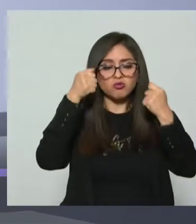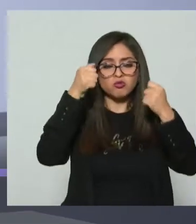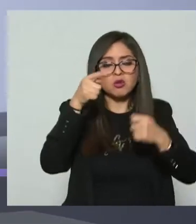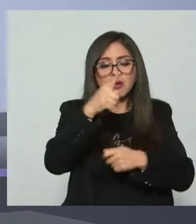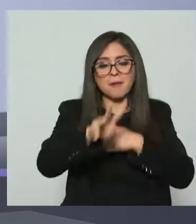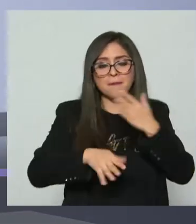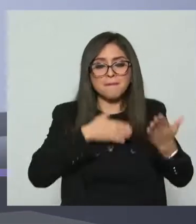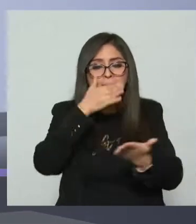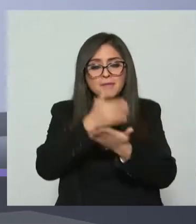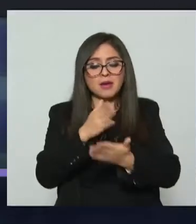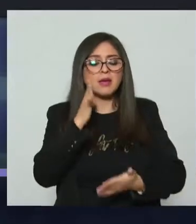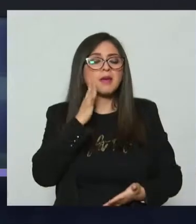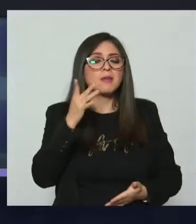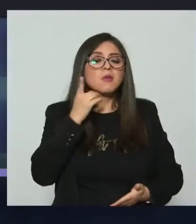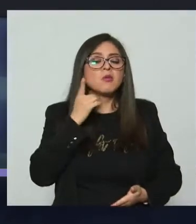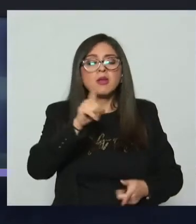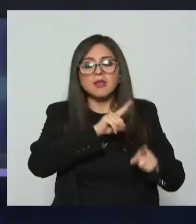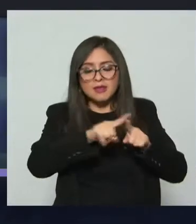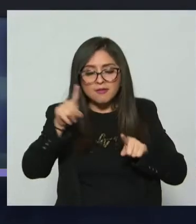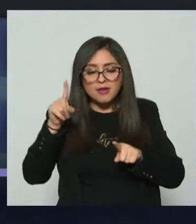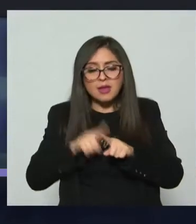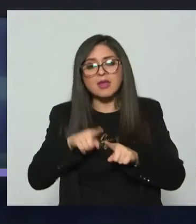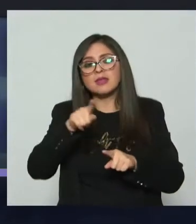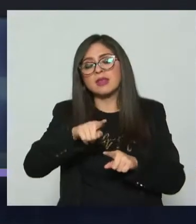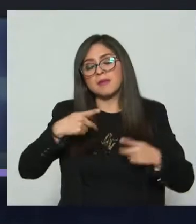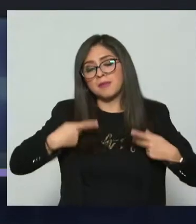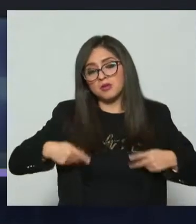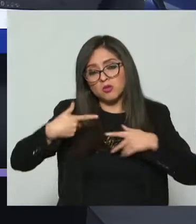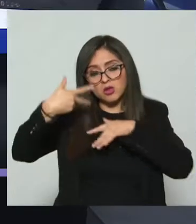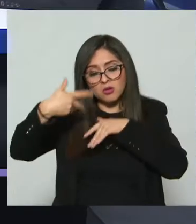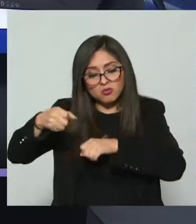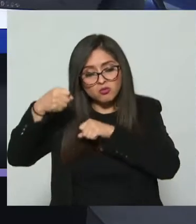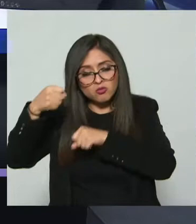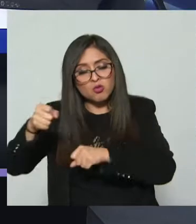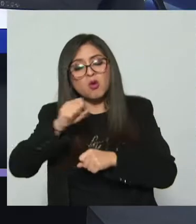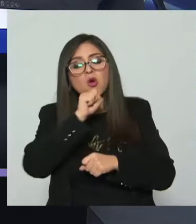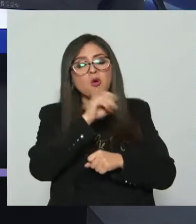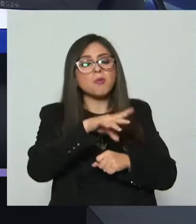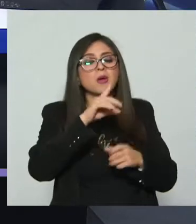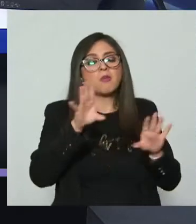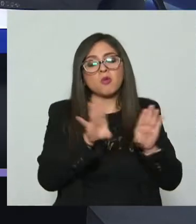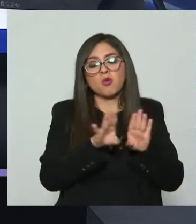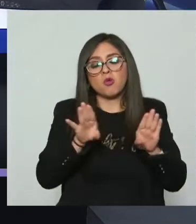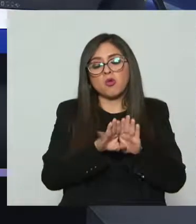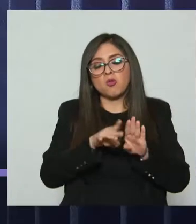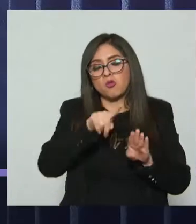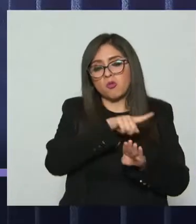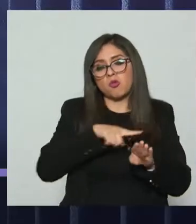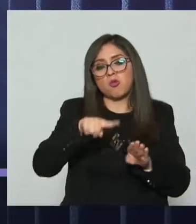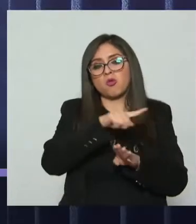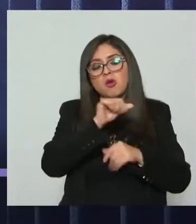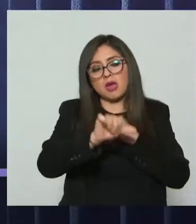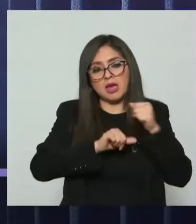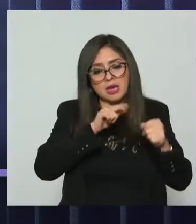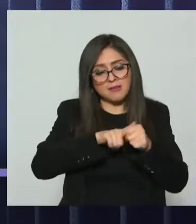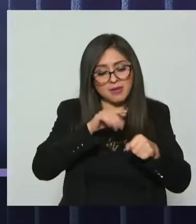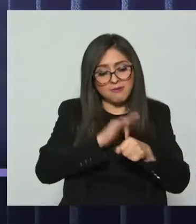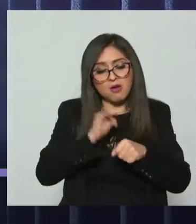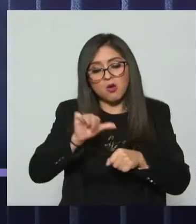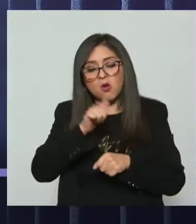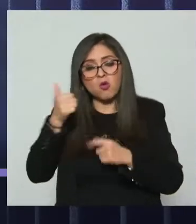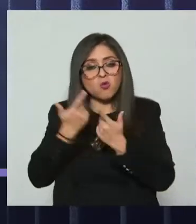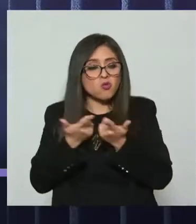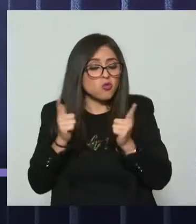Congreso local, todas estas manifestaciones, tanto de los animalistas, ¿no?, como de este otro grupo que son como